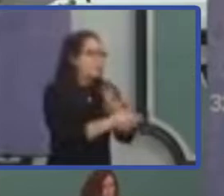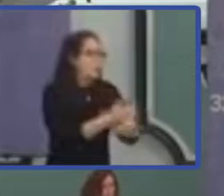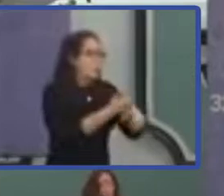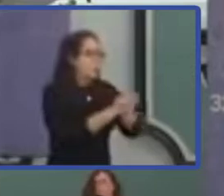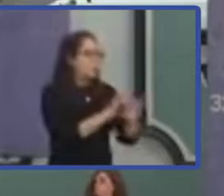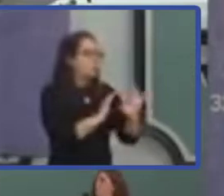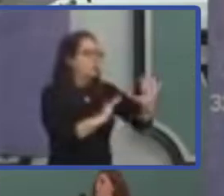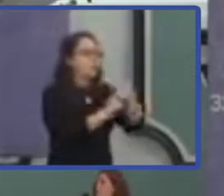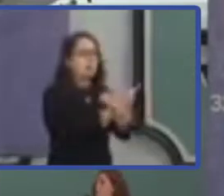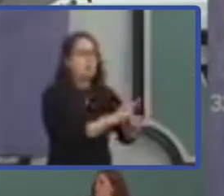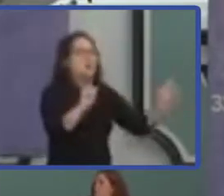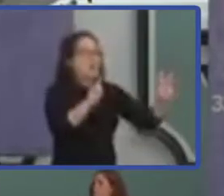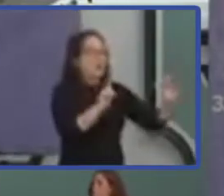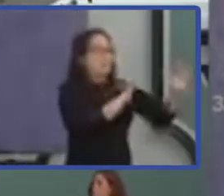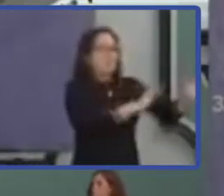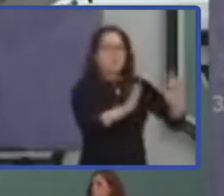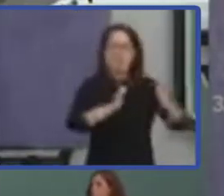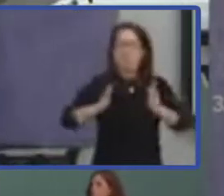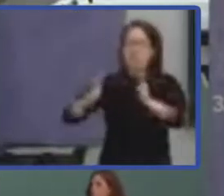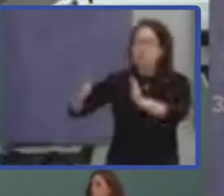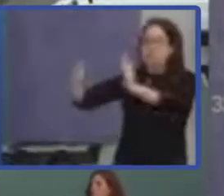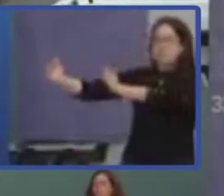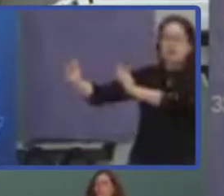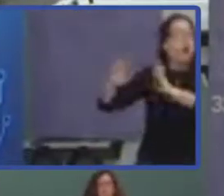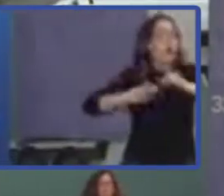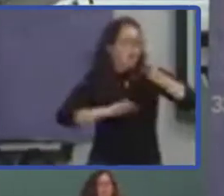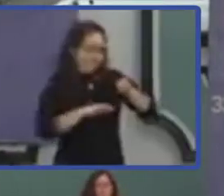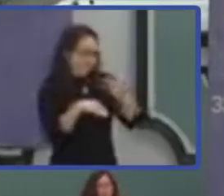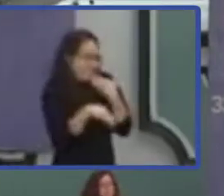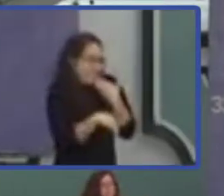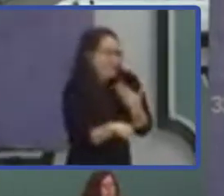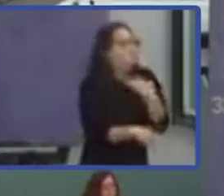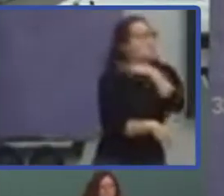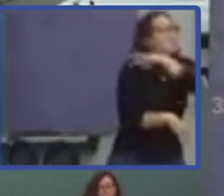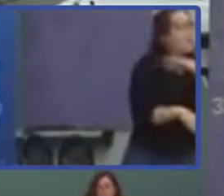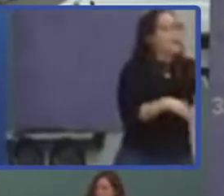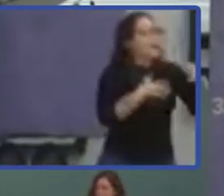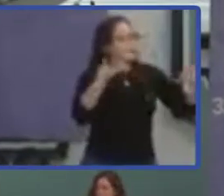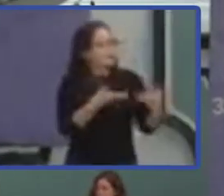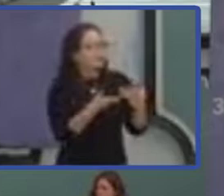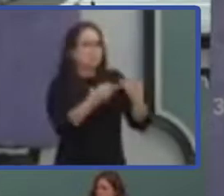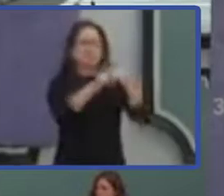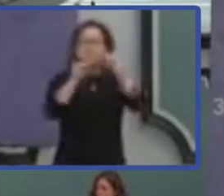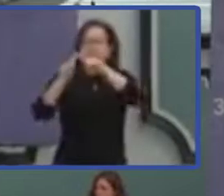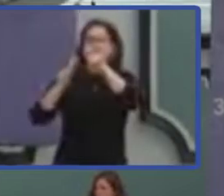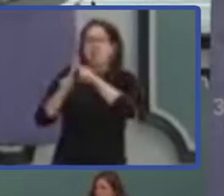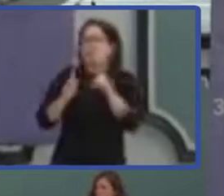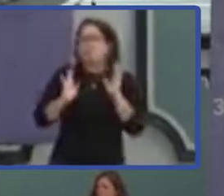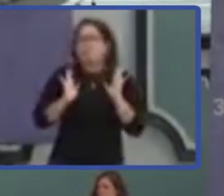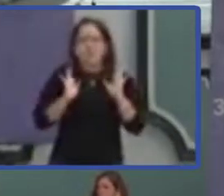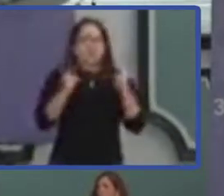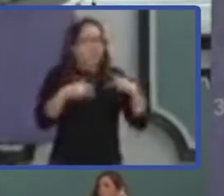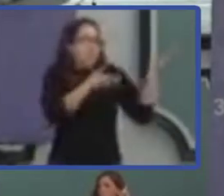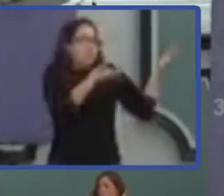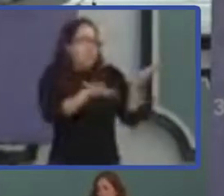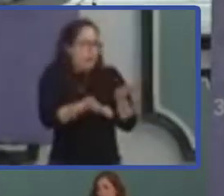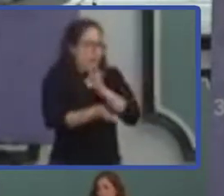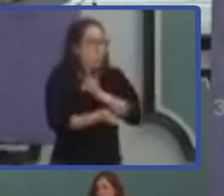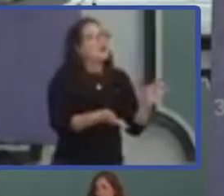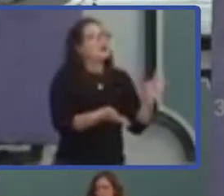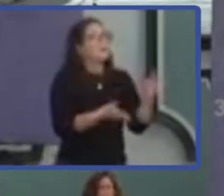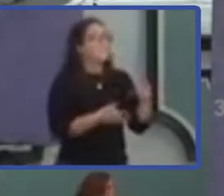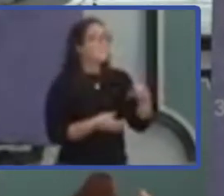Ok, muy bien. Entonces, así podemos hacer con un conjunto de cualquier cantidad de huéspedes. Excepto que,